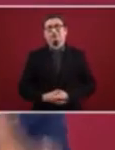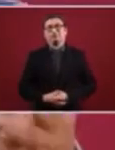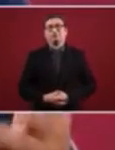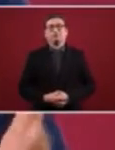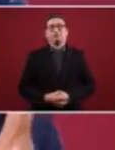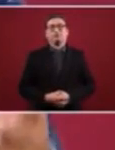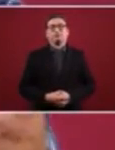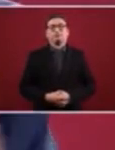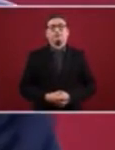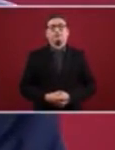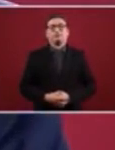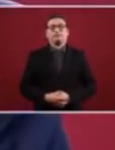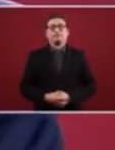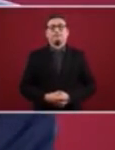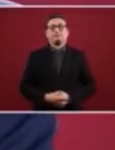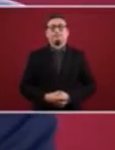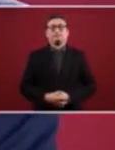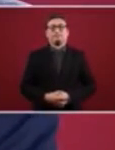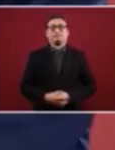Entonces,